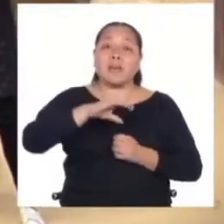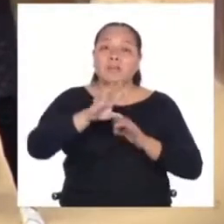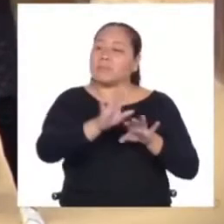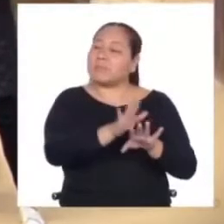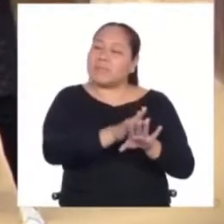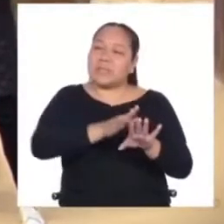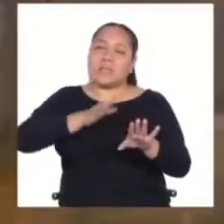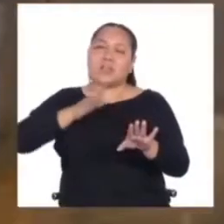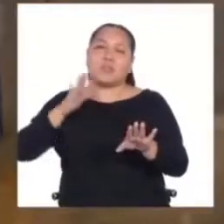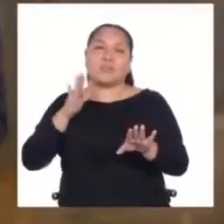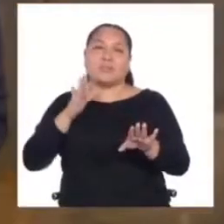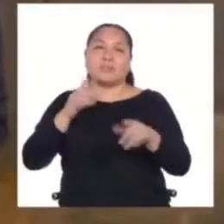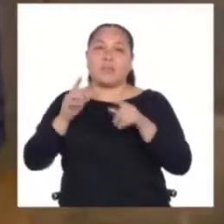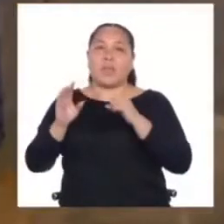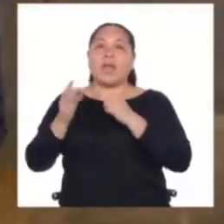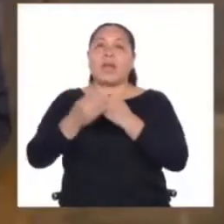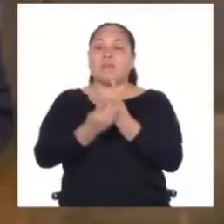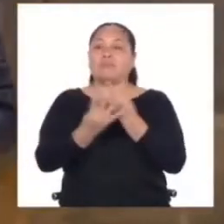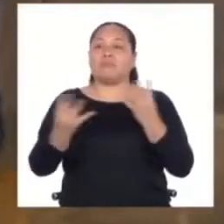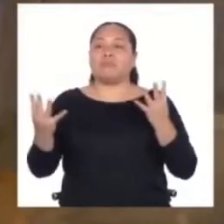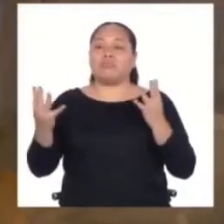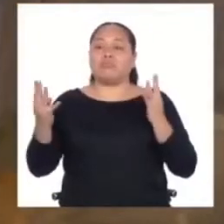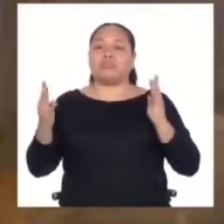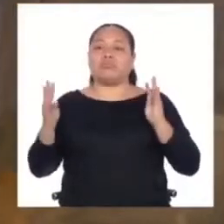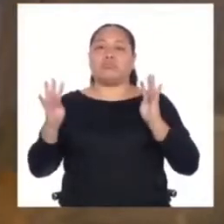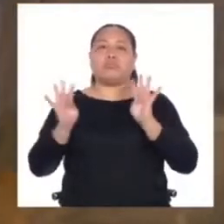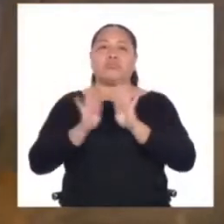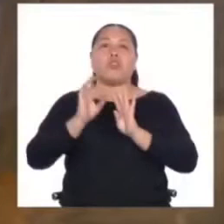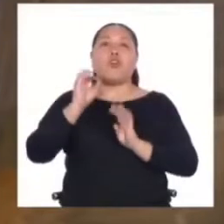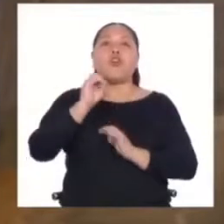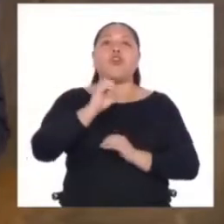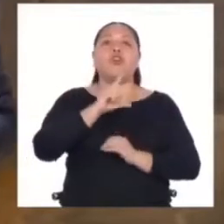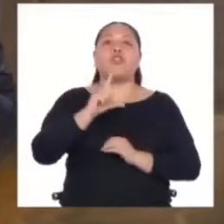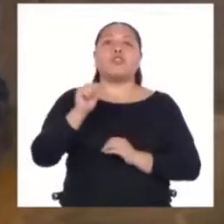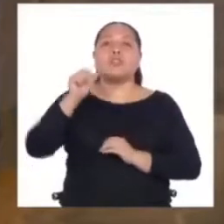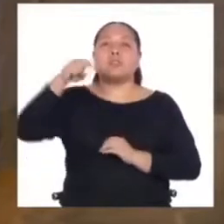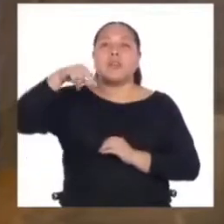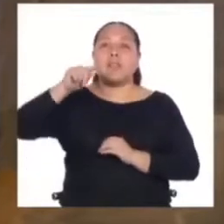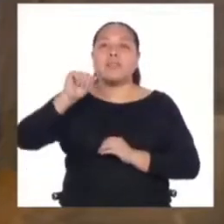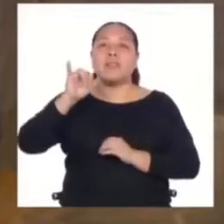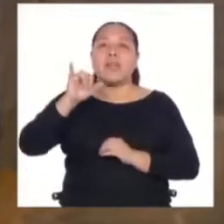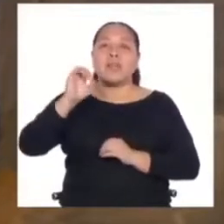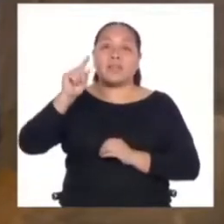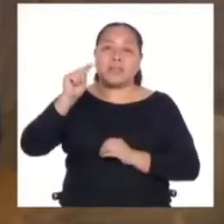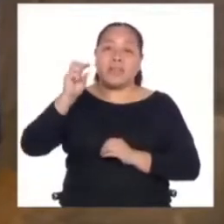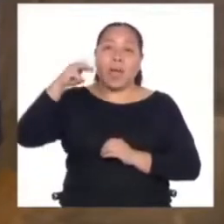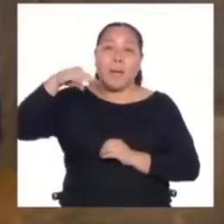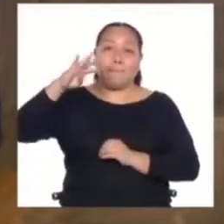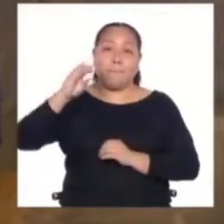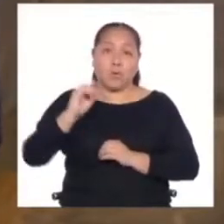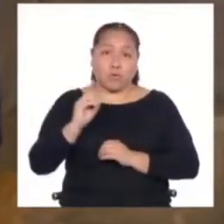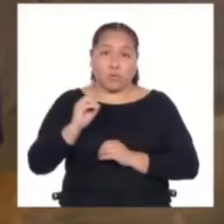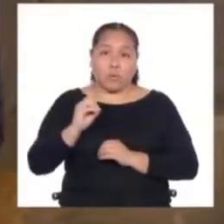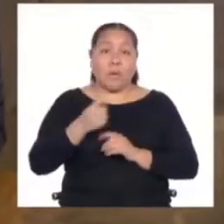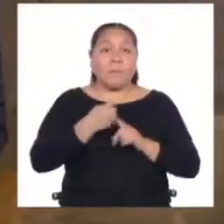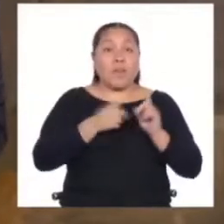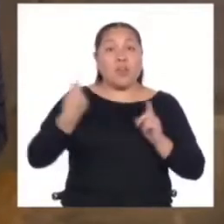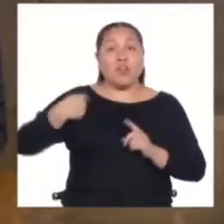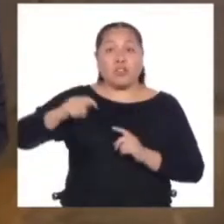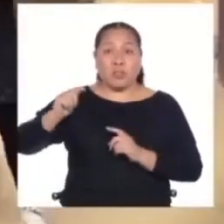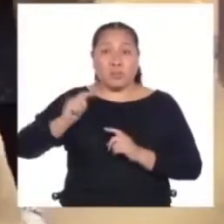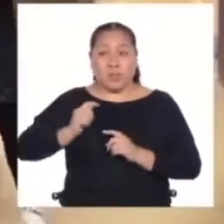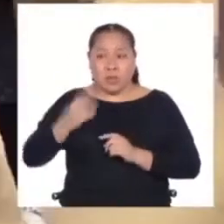de Ollantaytambo. Los españoles decidieron ir a su encuentro y capturarlo, y para ello organizaron una gran